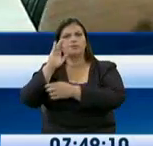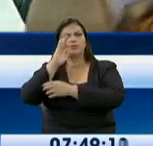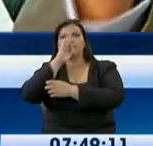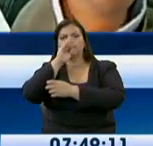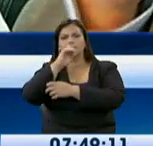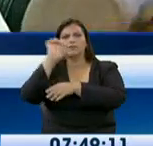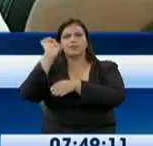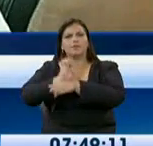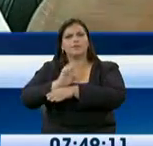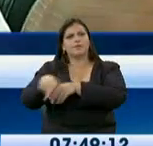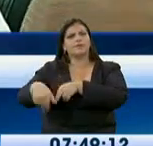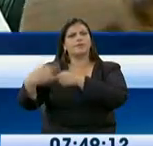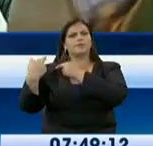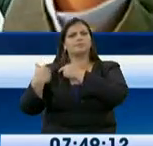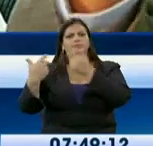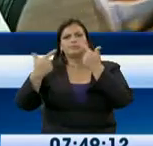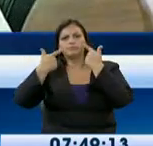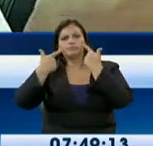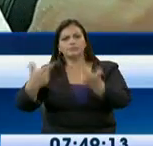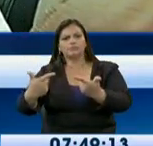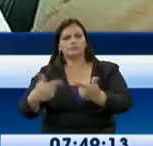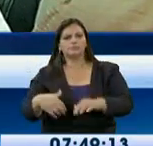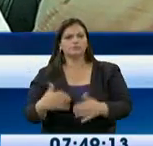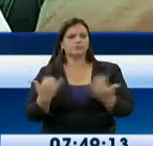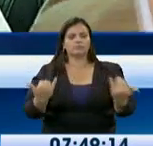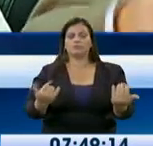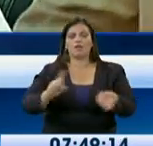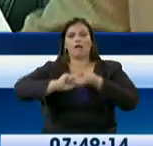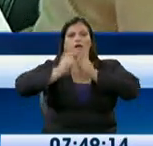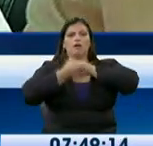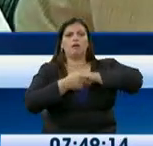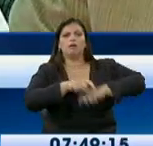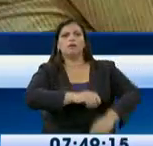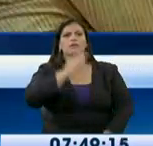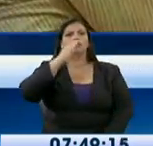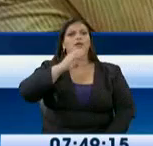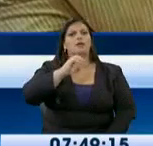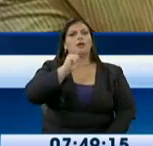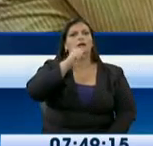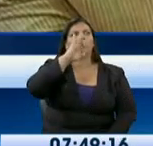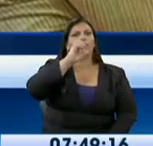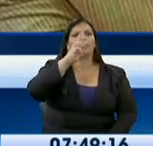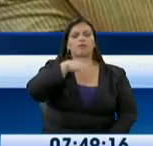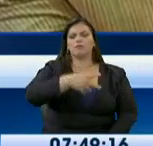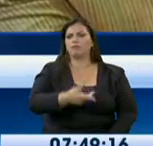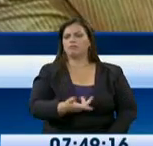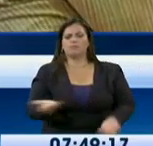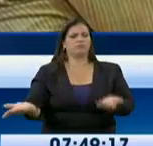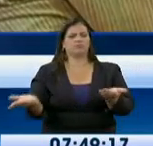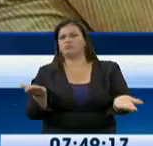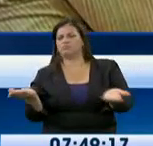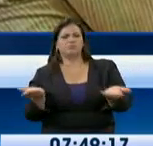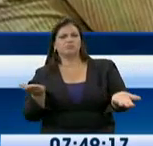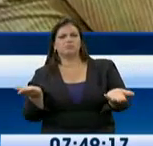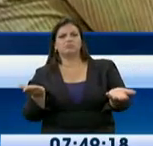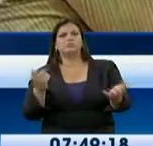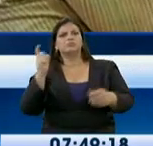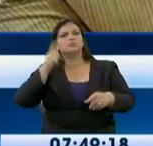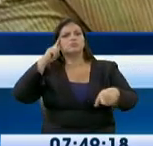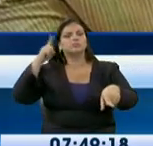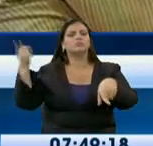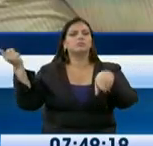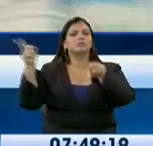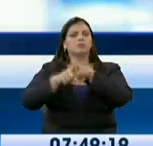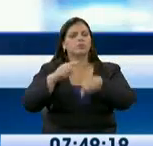Ahora va a ver usted que va a tener usted que andar el de allá hasta acá y el de acá hasta acá y con cuál me voy. A ver si se ponen de acuerdo, por